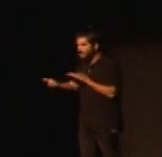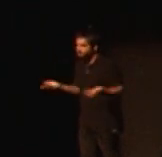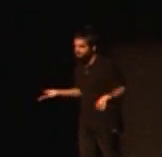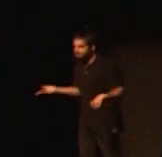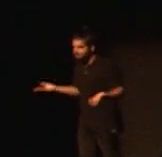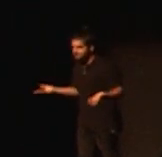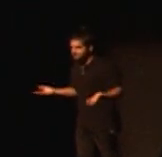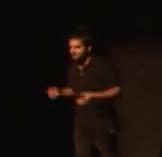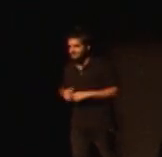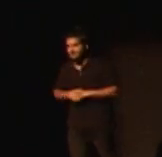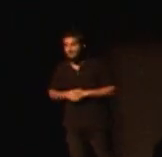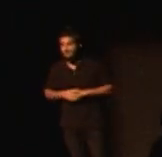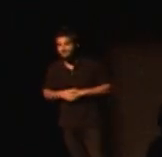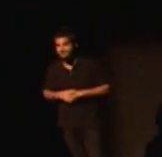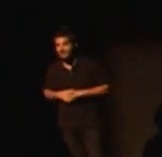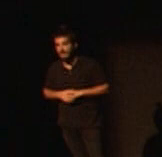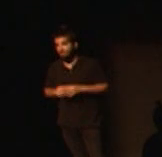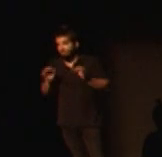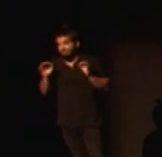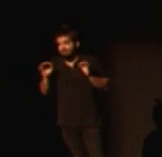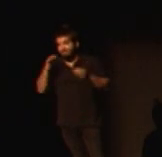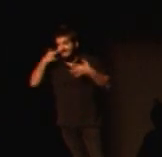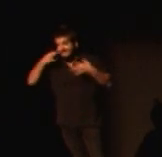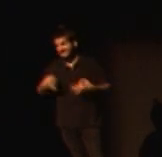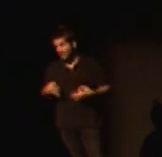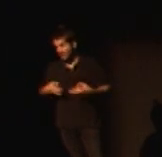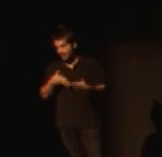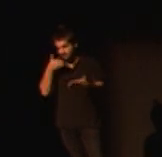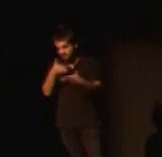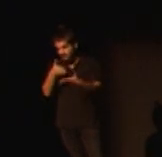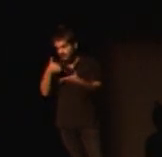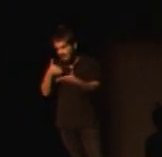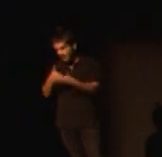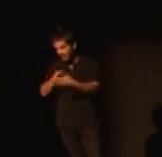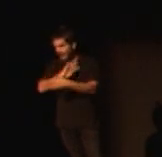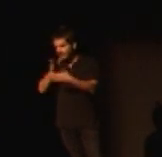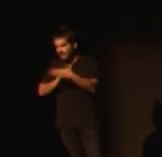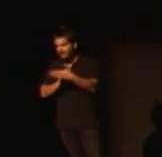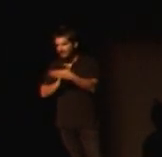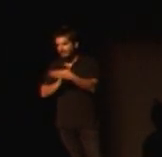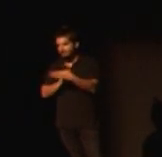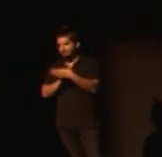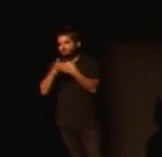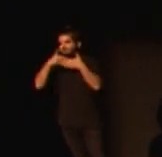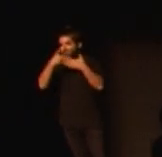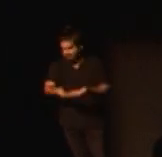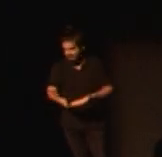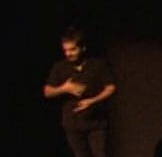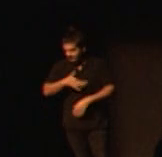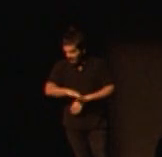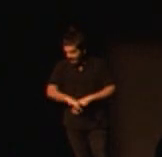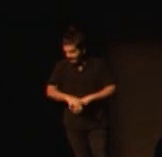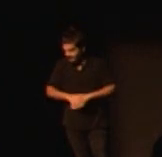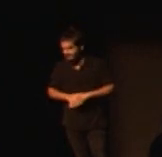Pues seguro que obstáculos, se hablaba en alguno de los vídeos, que saltaremos o que